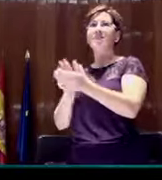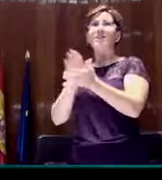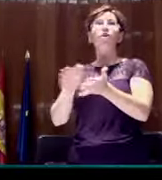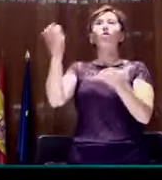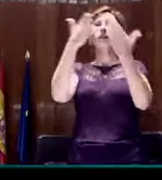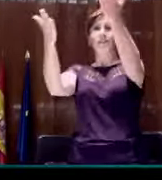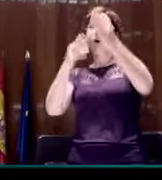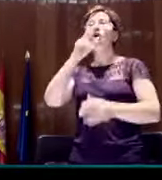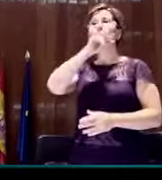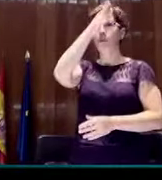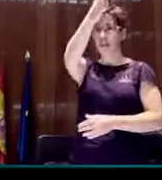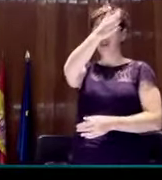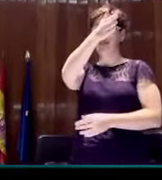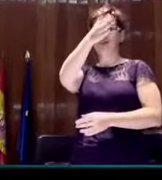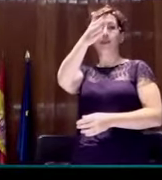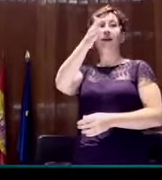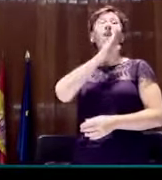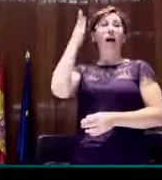cara, Rubén ha mencionado